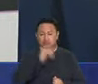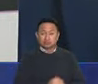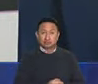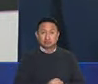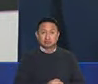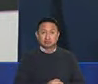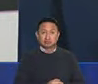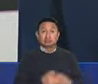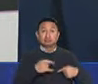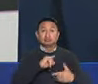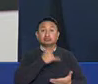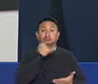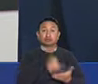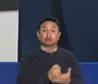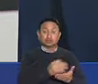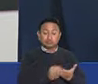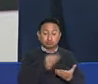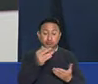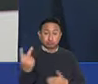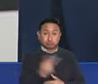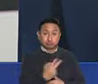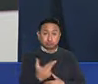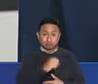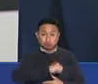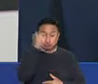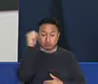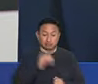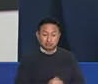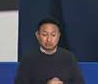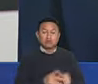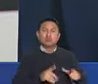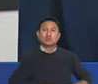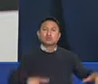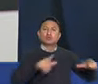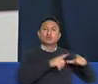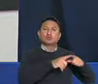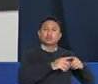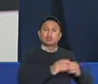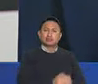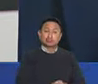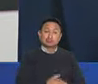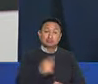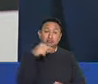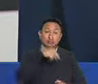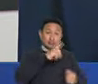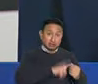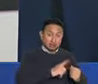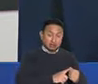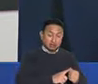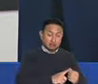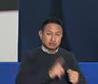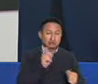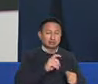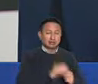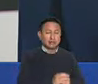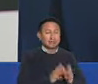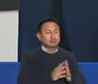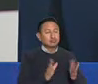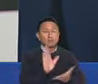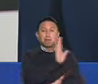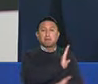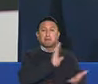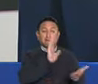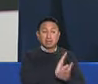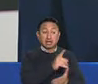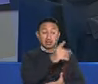también las juntas parroquiales en esas dos parroquias. Son territorios en donde en Quito existe muchos barrios que